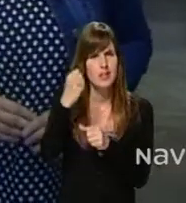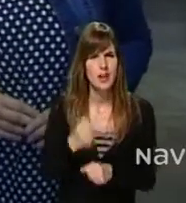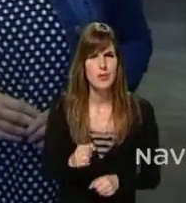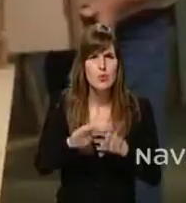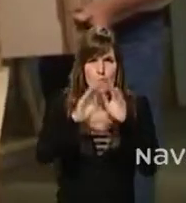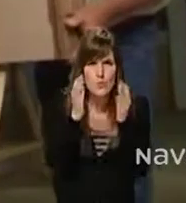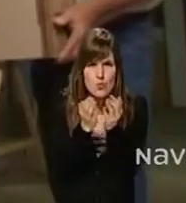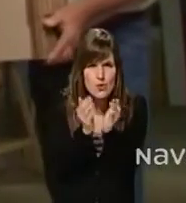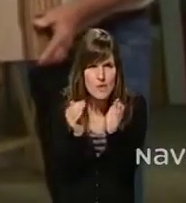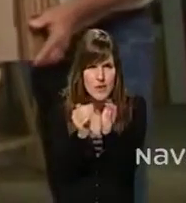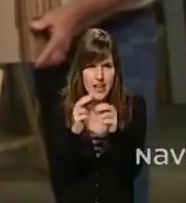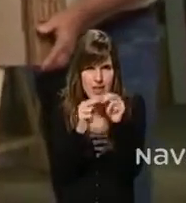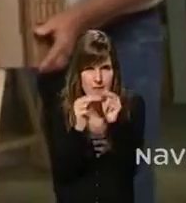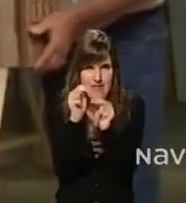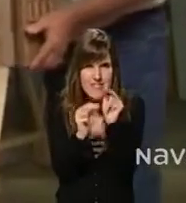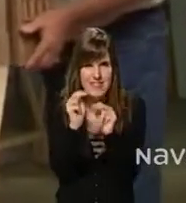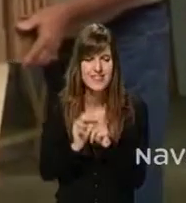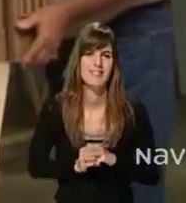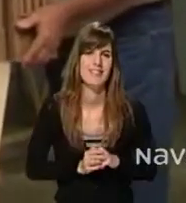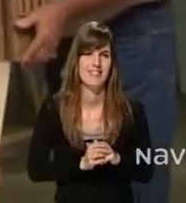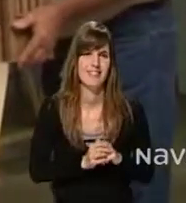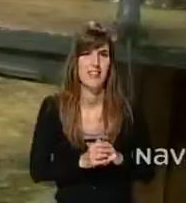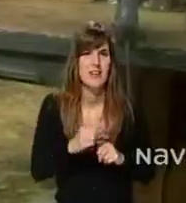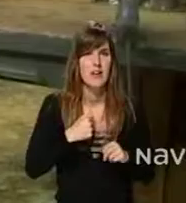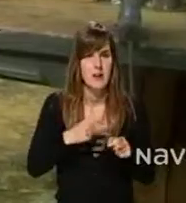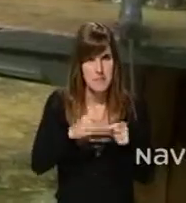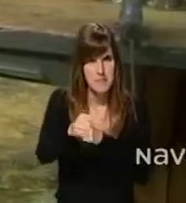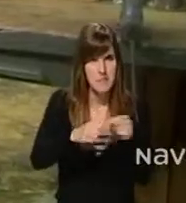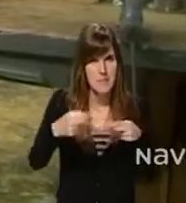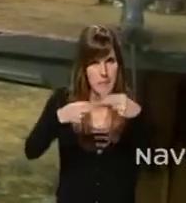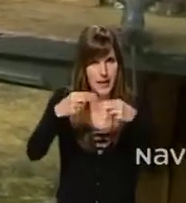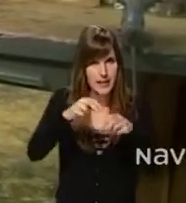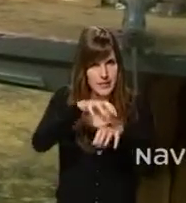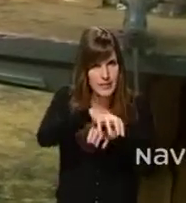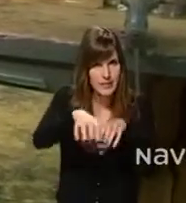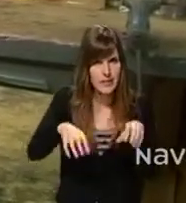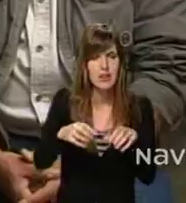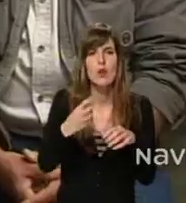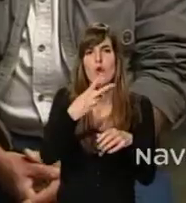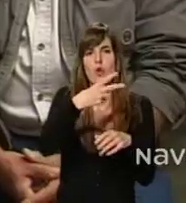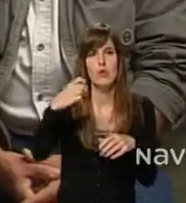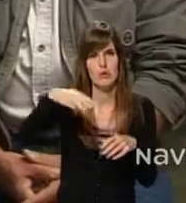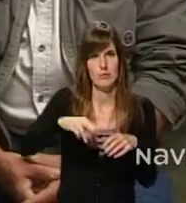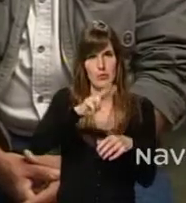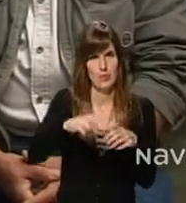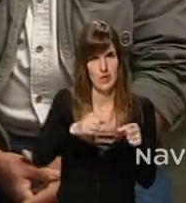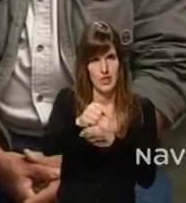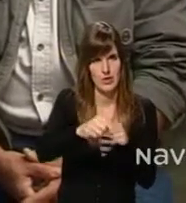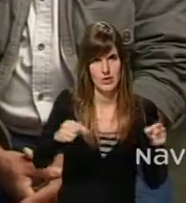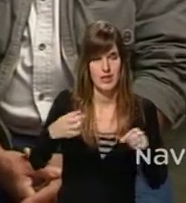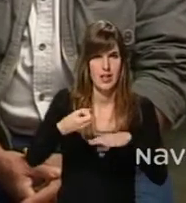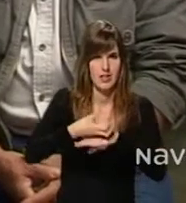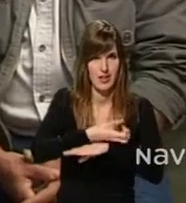en miniatura. Me he quedado con una maqueta de 200 metros cuadrados de trenes, escala